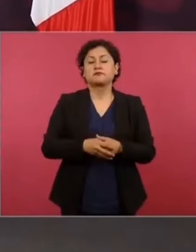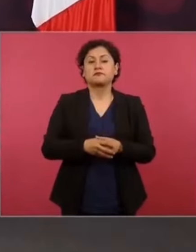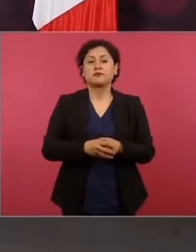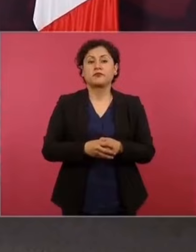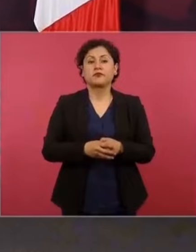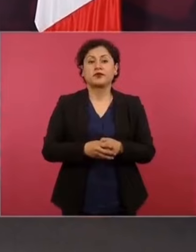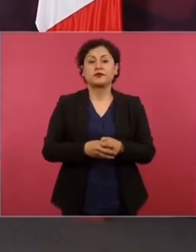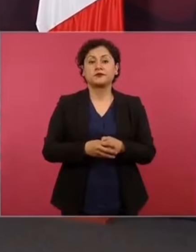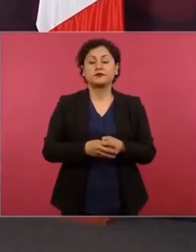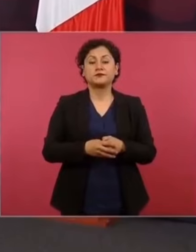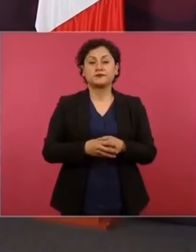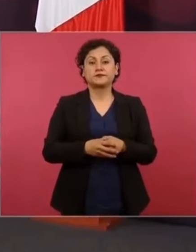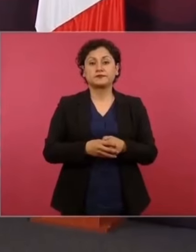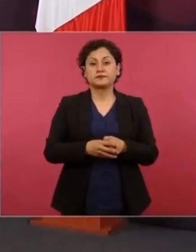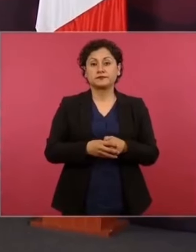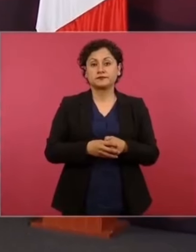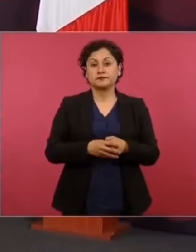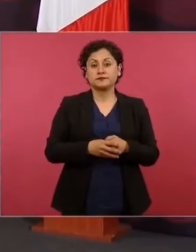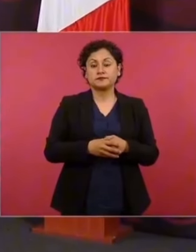este